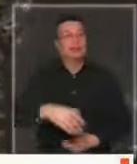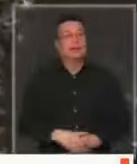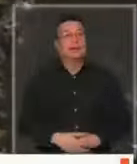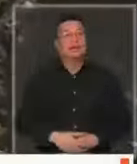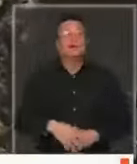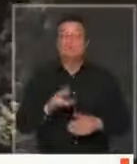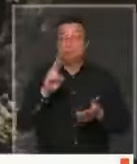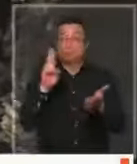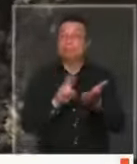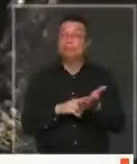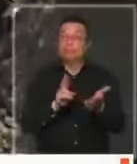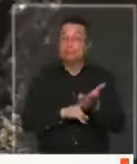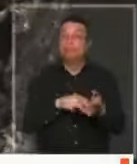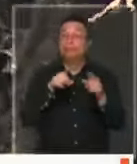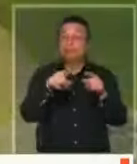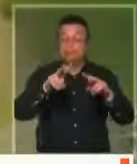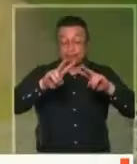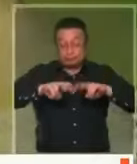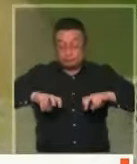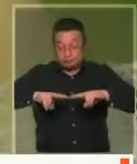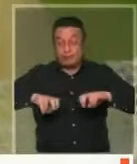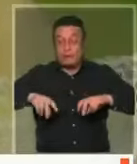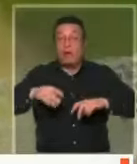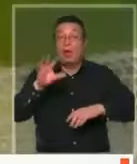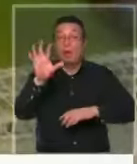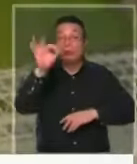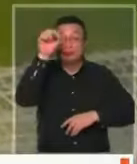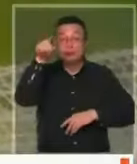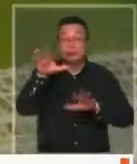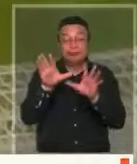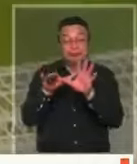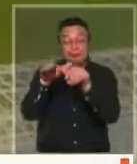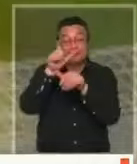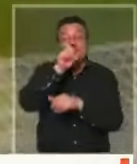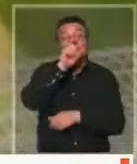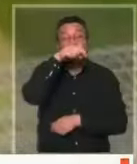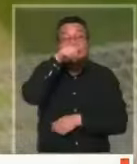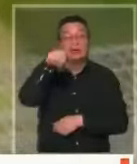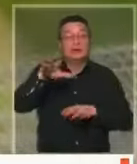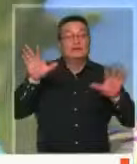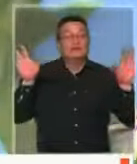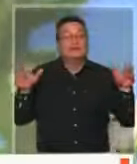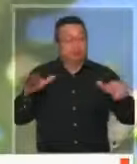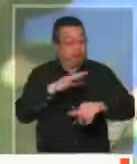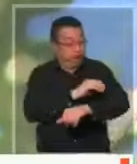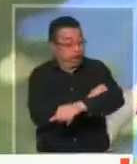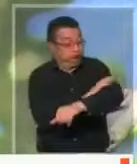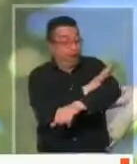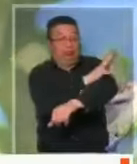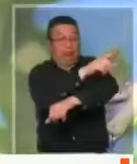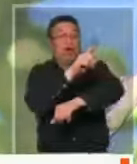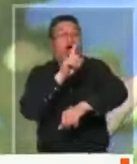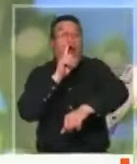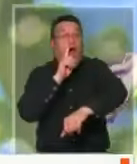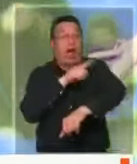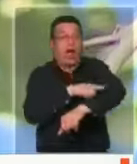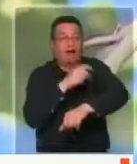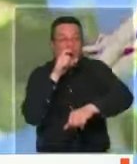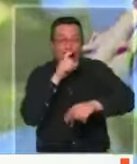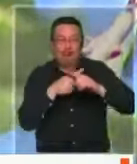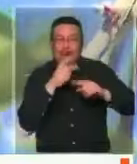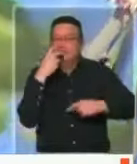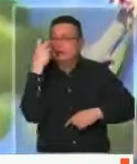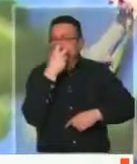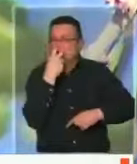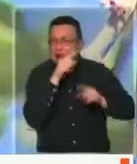lo escucha, investigadores descubrieron que estos pájaros tienen una bacteria llamada Chlamydophila sitasi y que puede provocar la